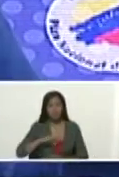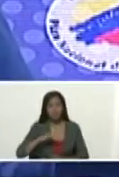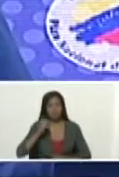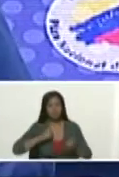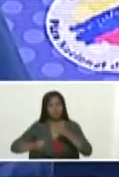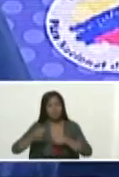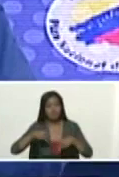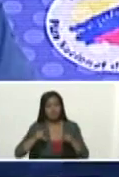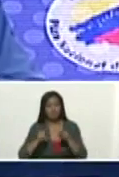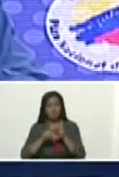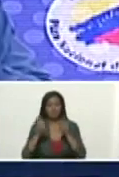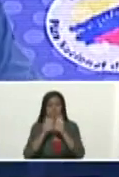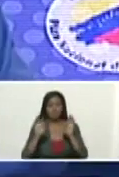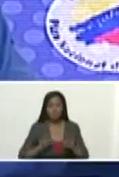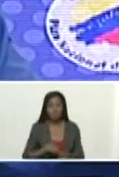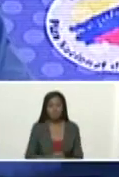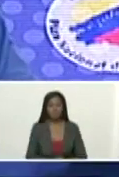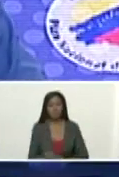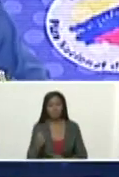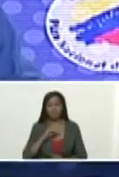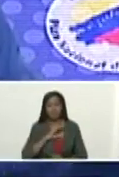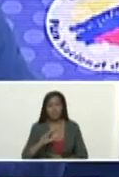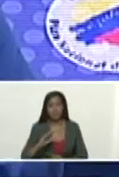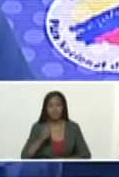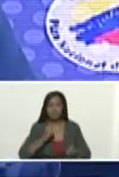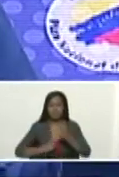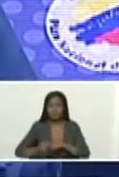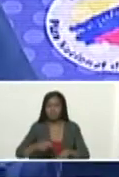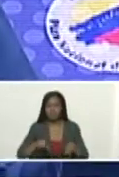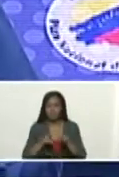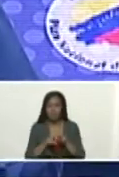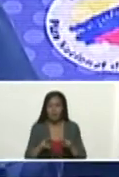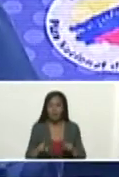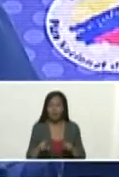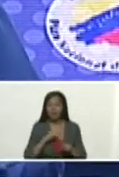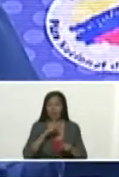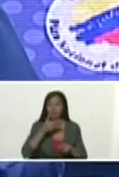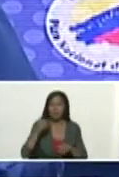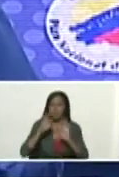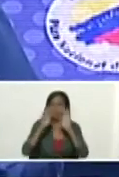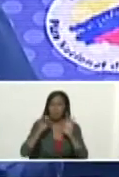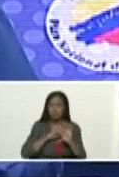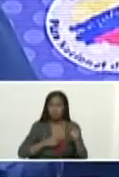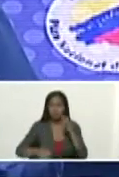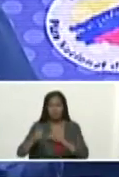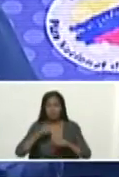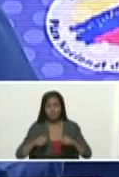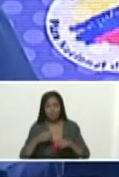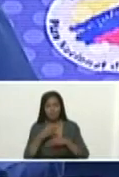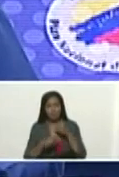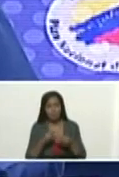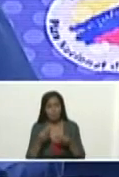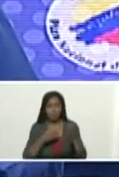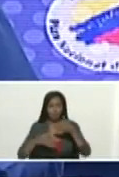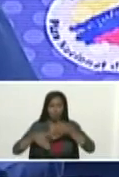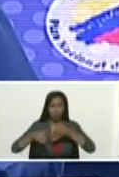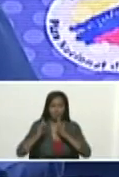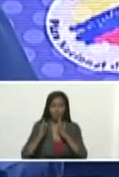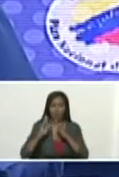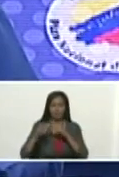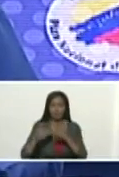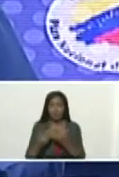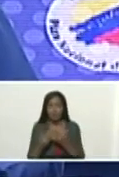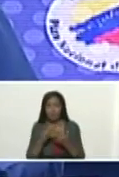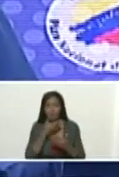defender, tenemos una patria que defender, y la mejor forma de defenderla es construirla. Y la